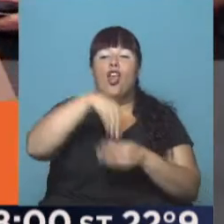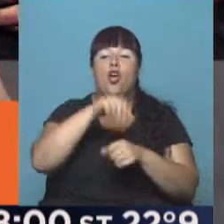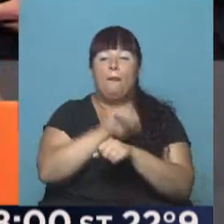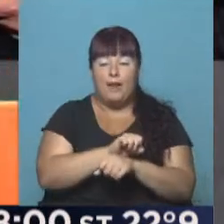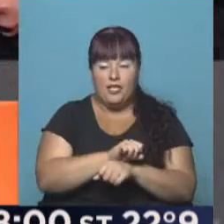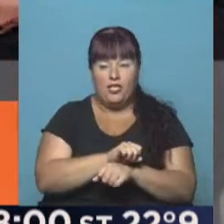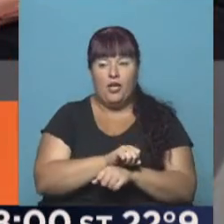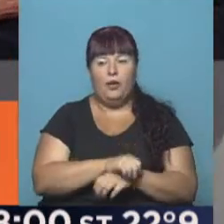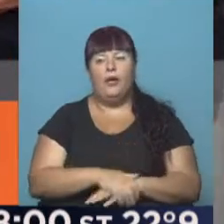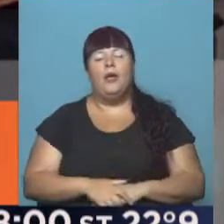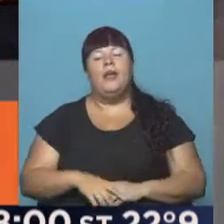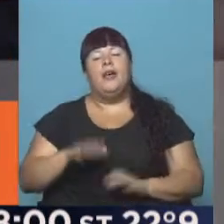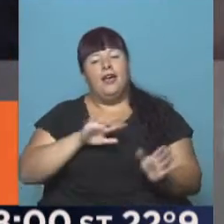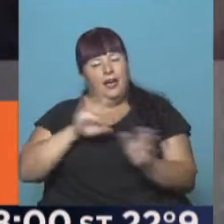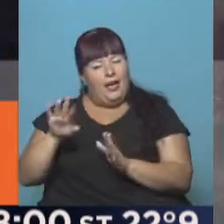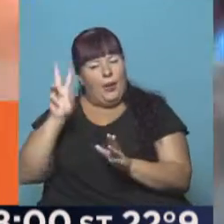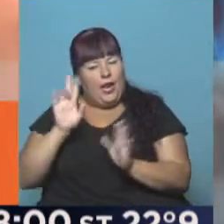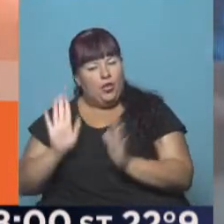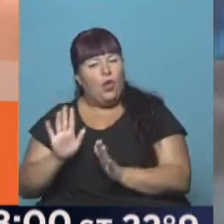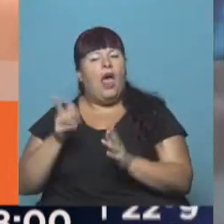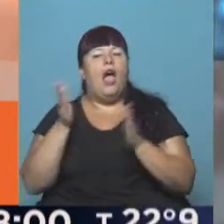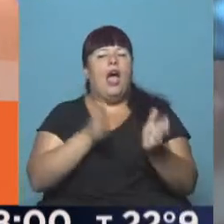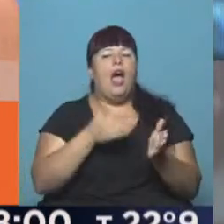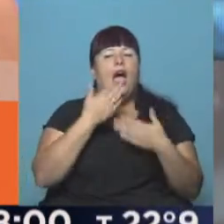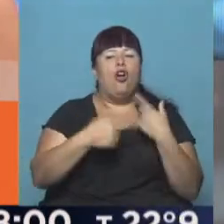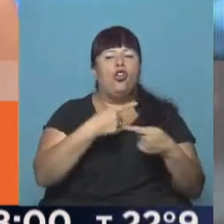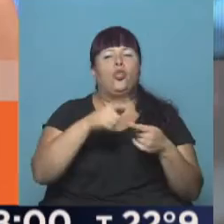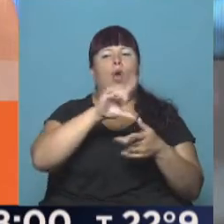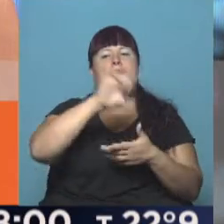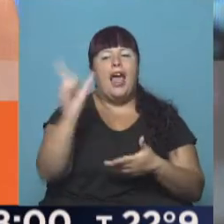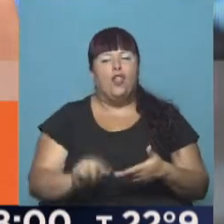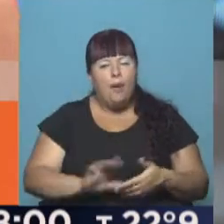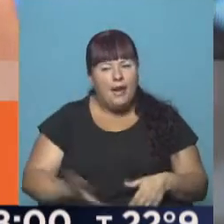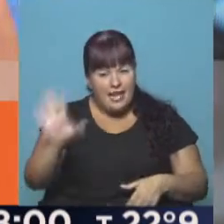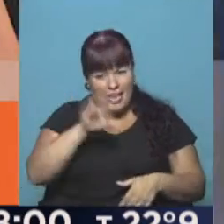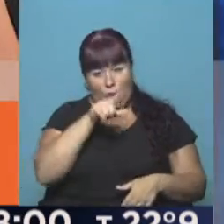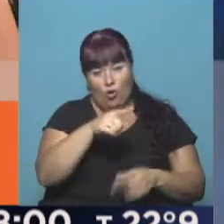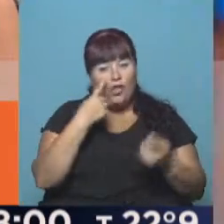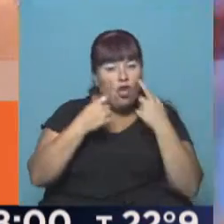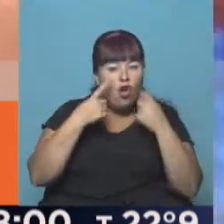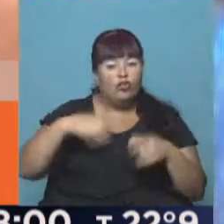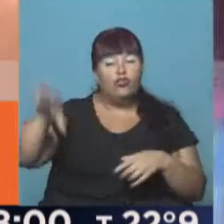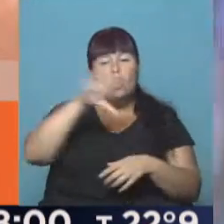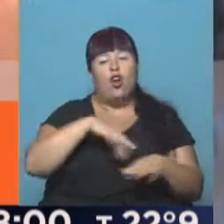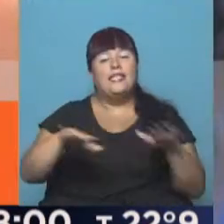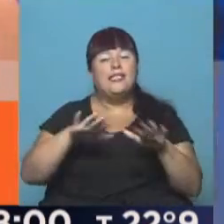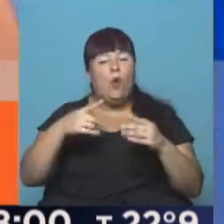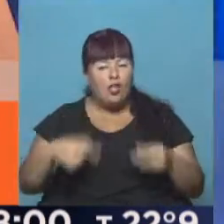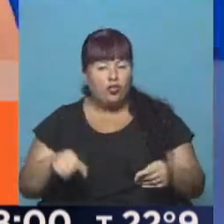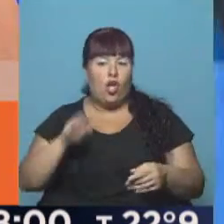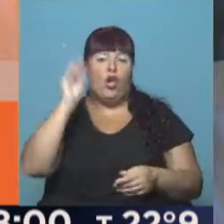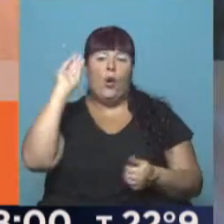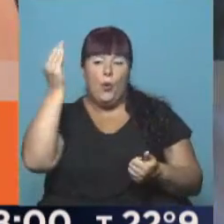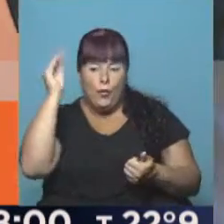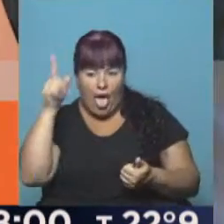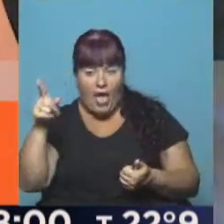detenidos. Nos corremos un poquito de Venezuela y seguimos por Latinoamérica. Como ustedes están observando las distintas situaciones, tanto en